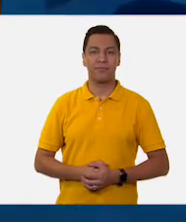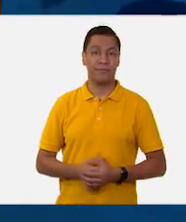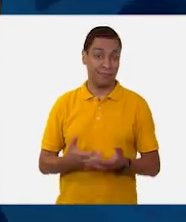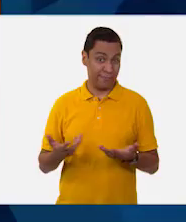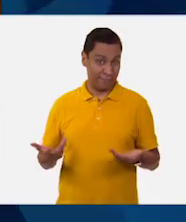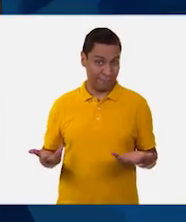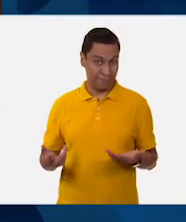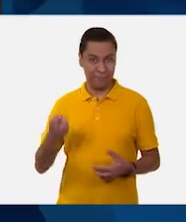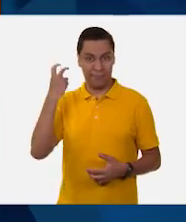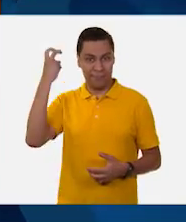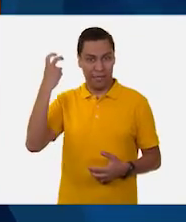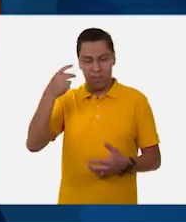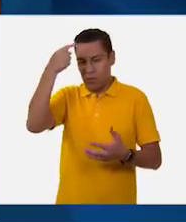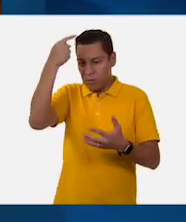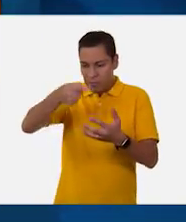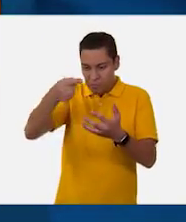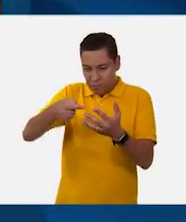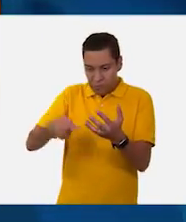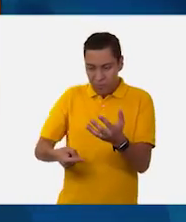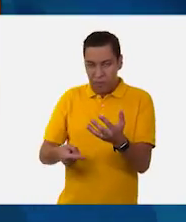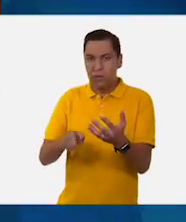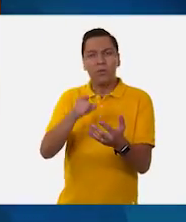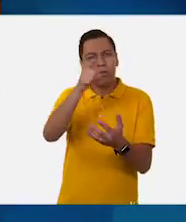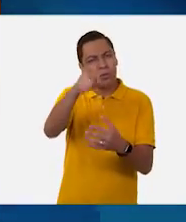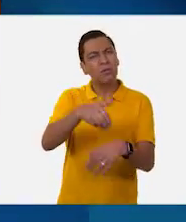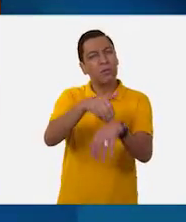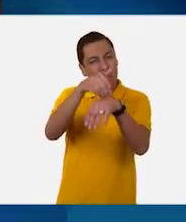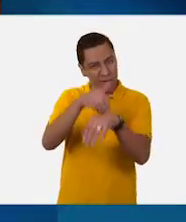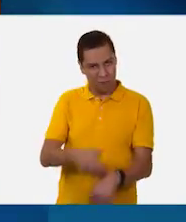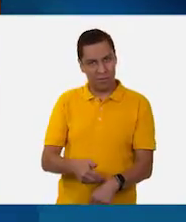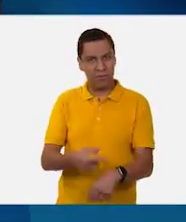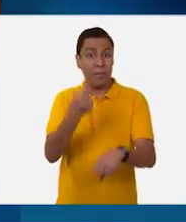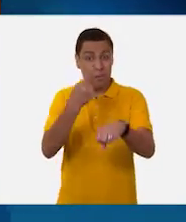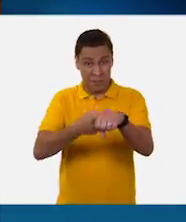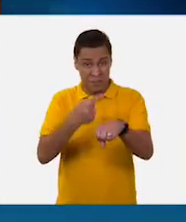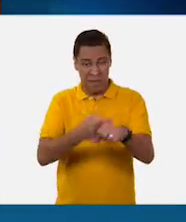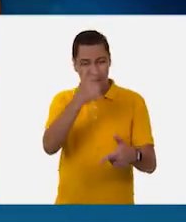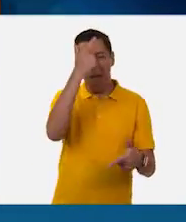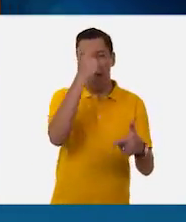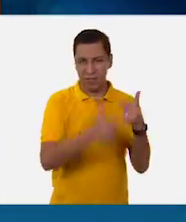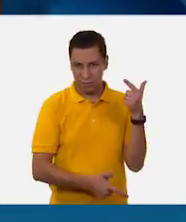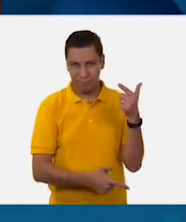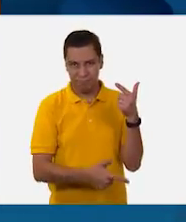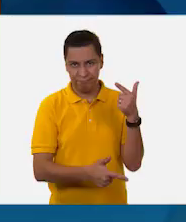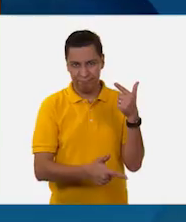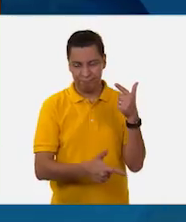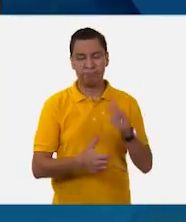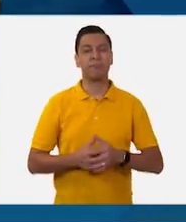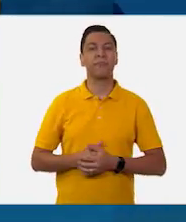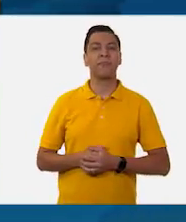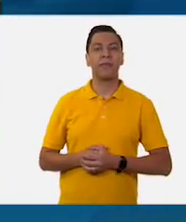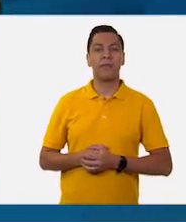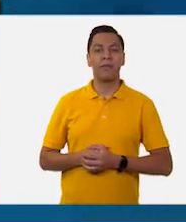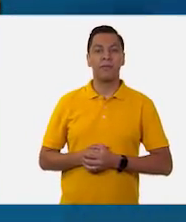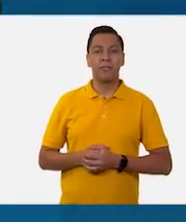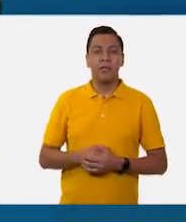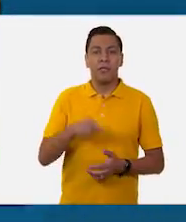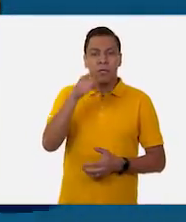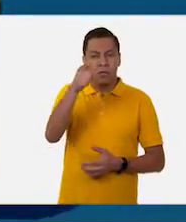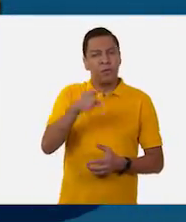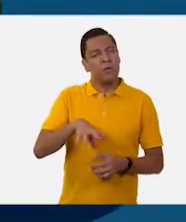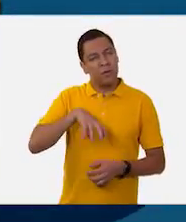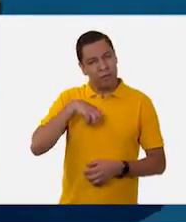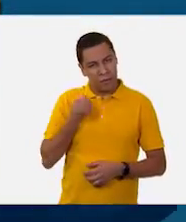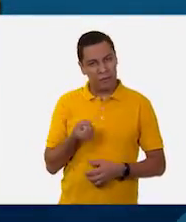Es muy importante continuar con las recomendaciones para evitar contagios de COVID. Trata de